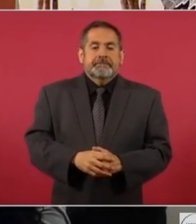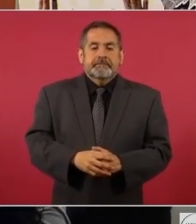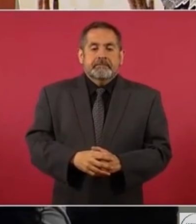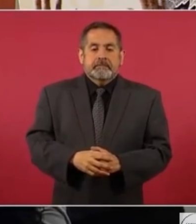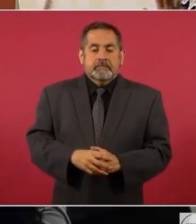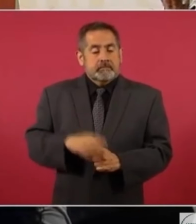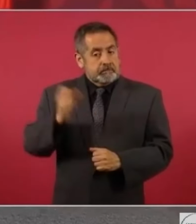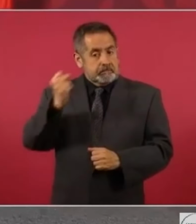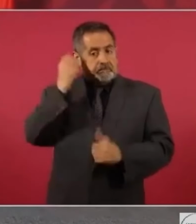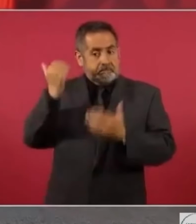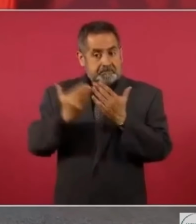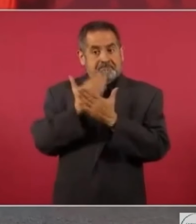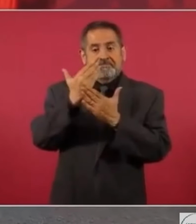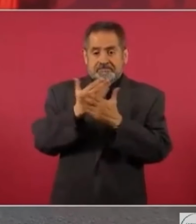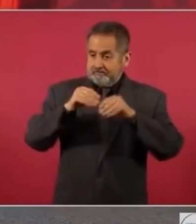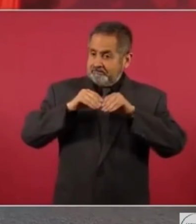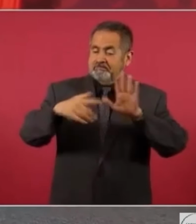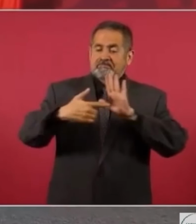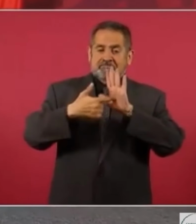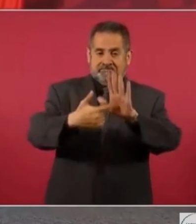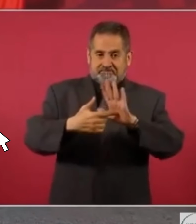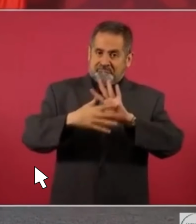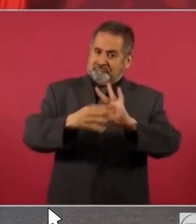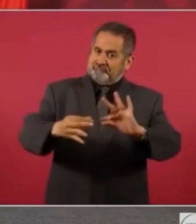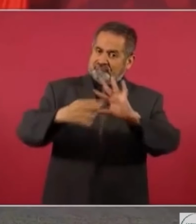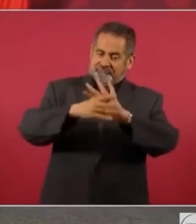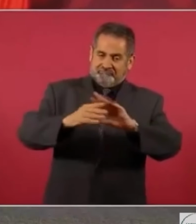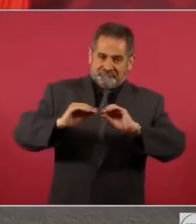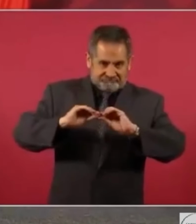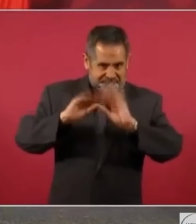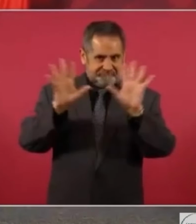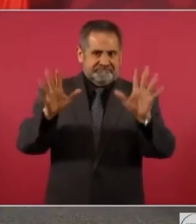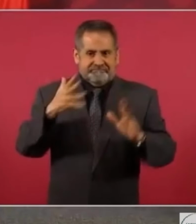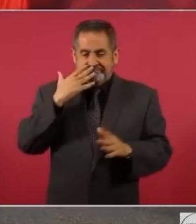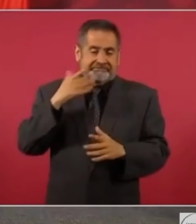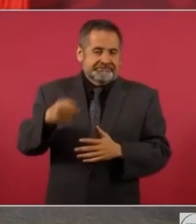la mañanera es la mañanera. Porque esto pues